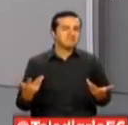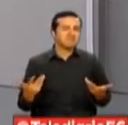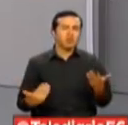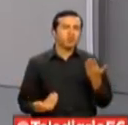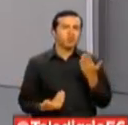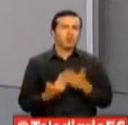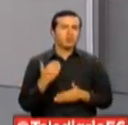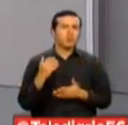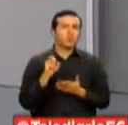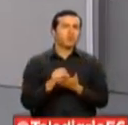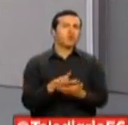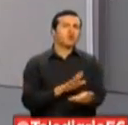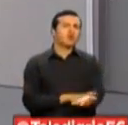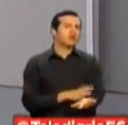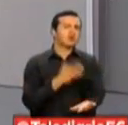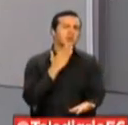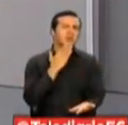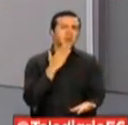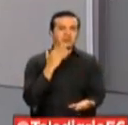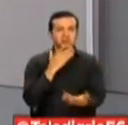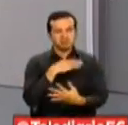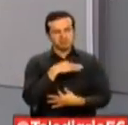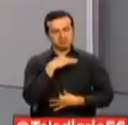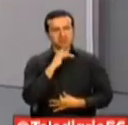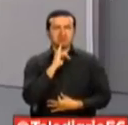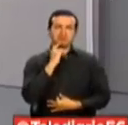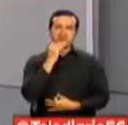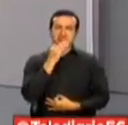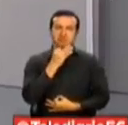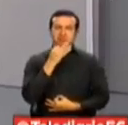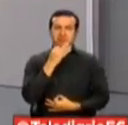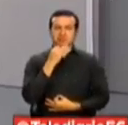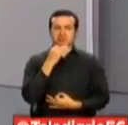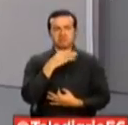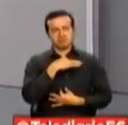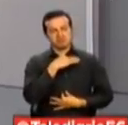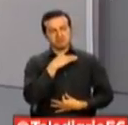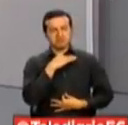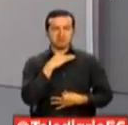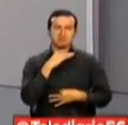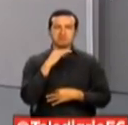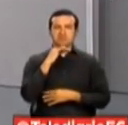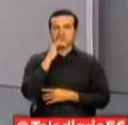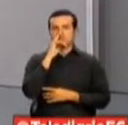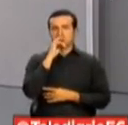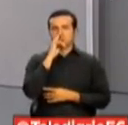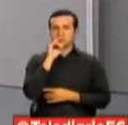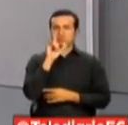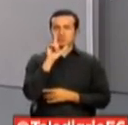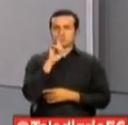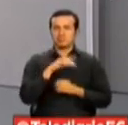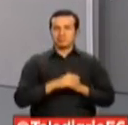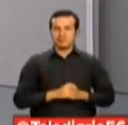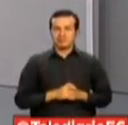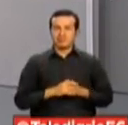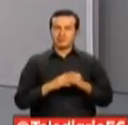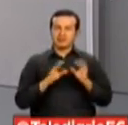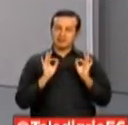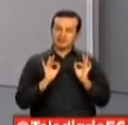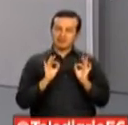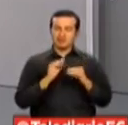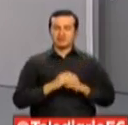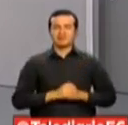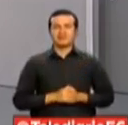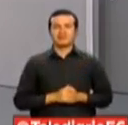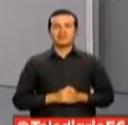este nuevo proyecto. Adelante, ha venido bien serio el señor Avelino con su traje de lunes. Elegante.